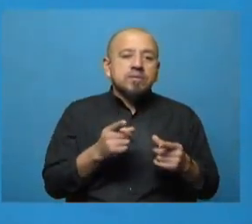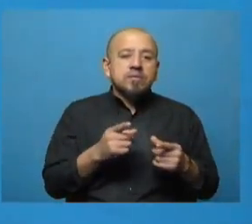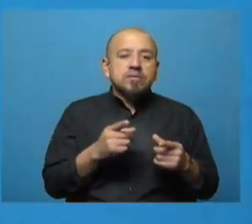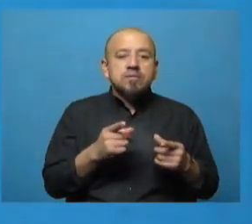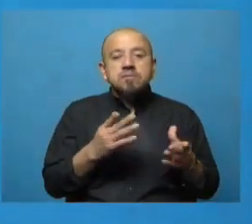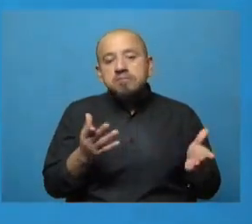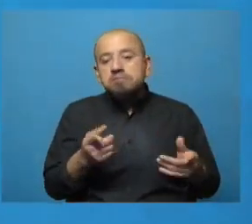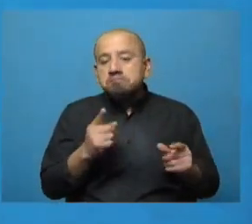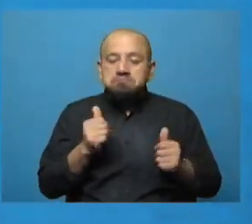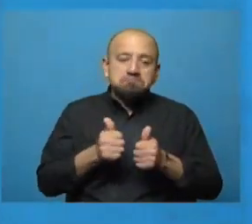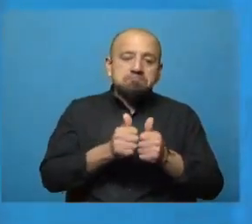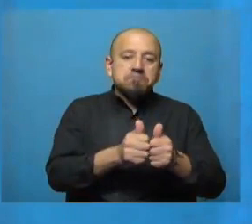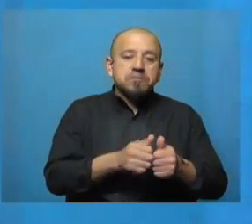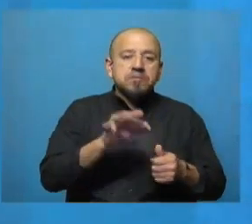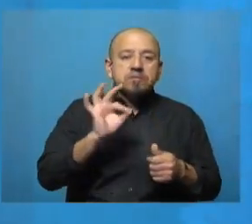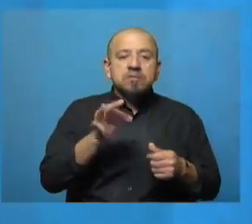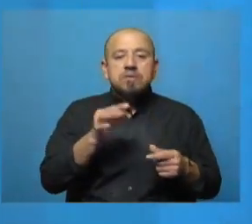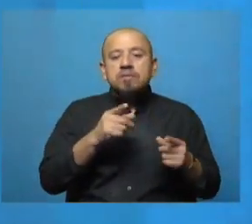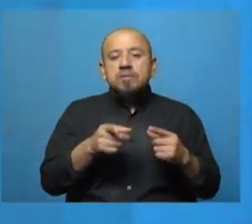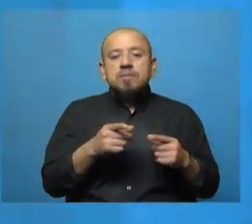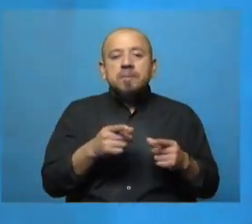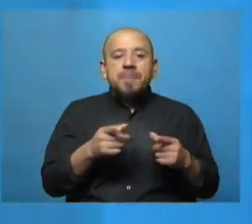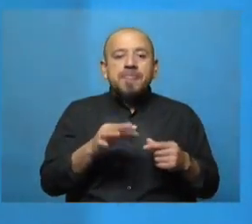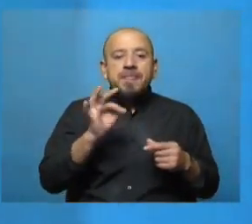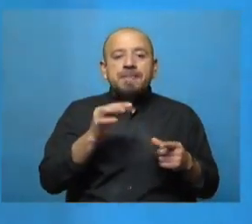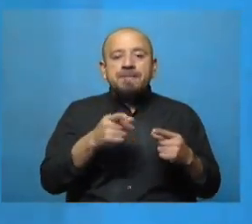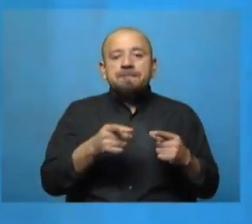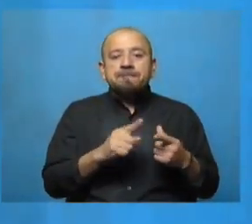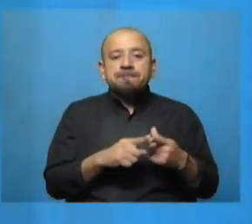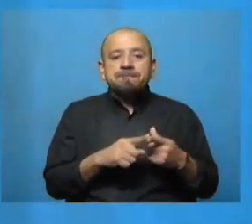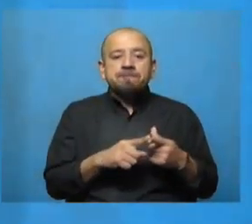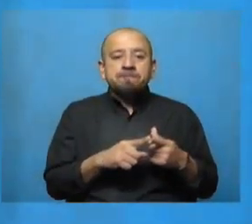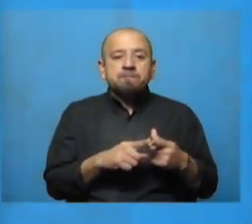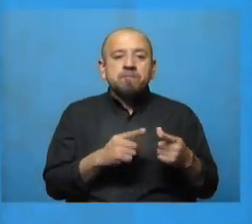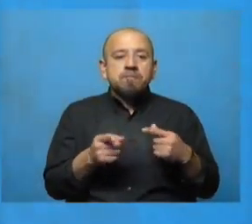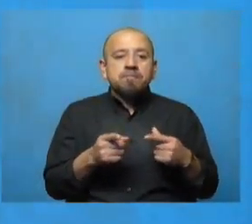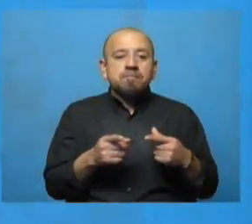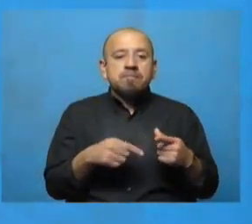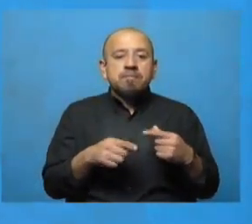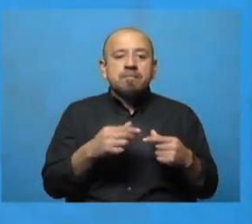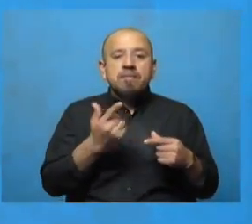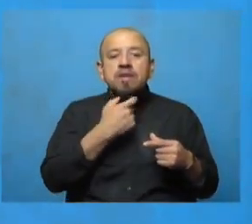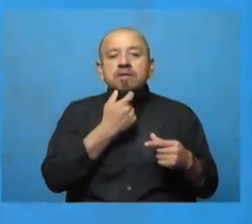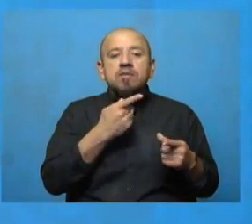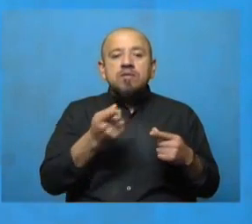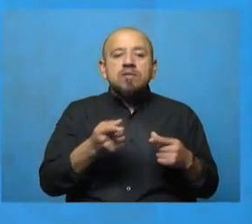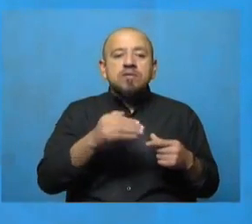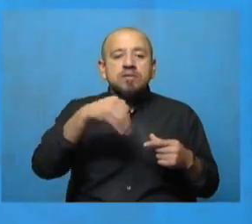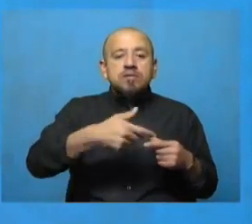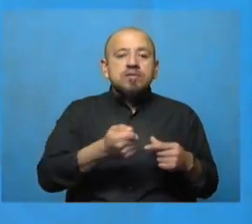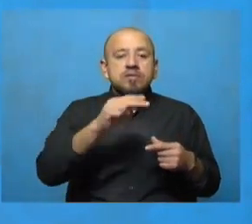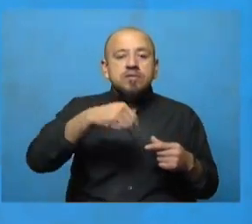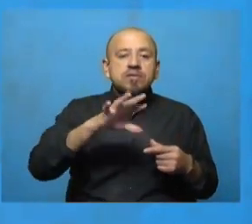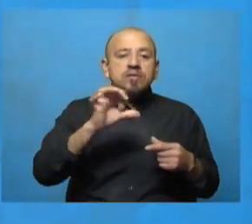Bueno fui con él y con mi hermana que mi hermanita Está en la obra y hacer meta vocecita que el manso cuando venga